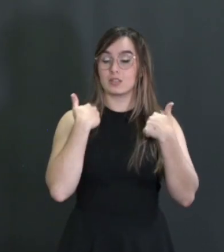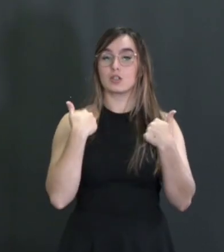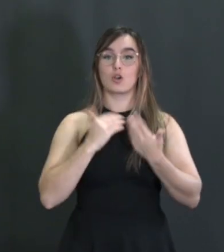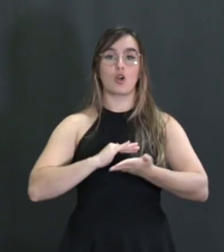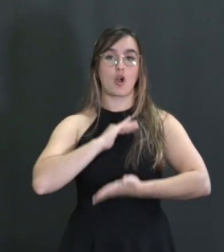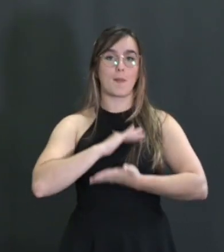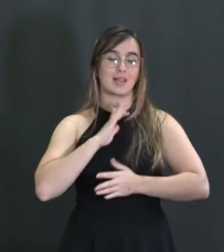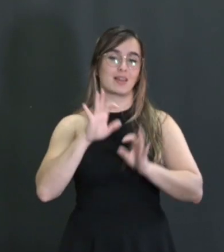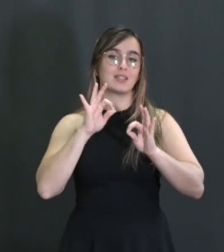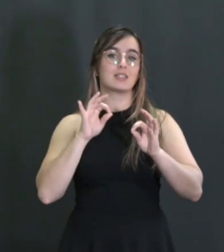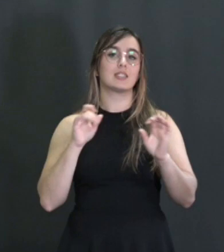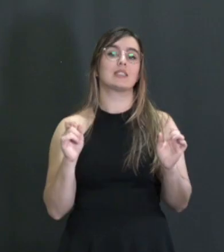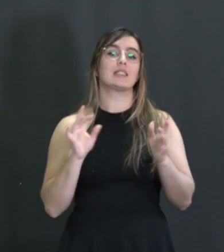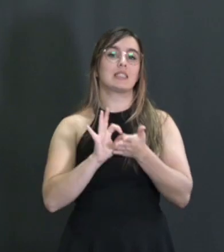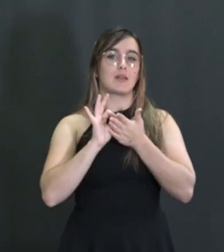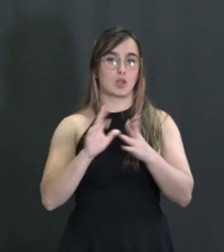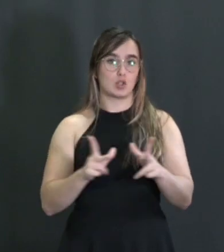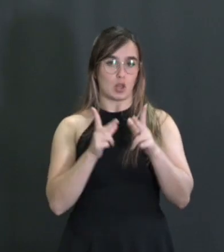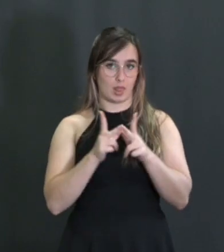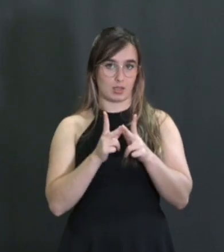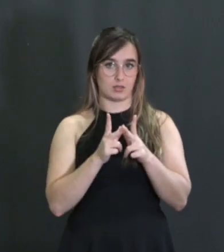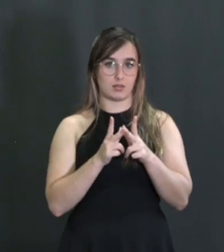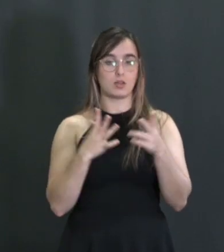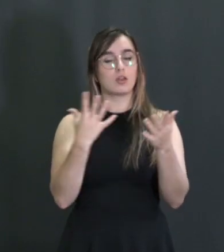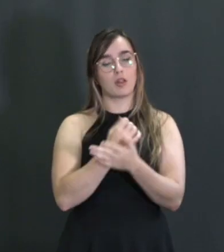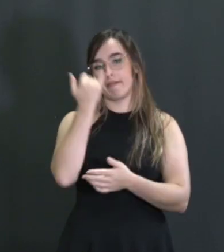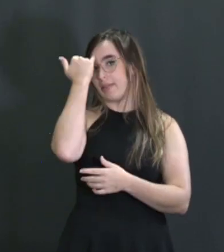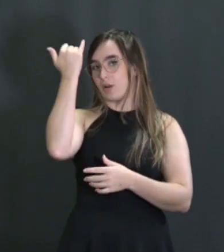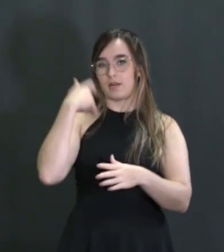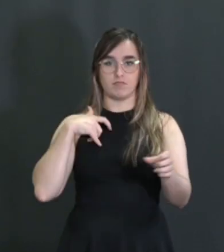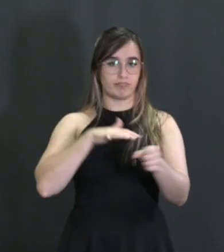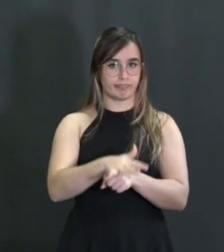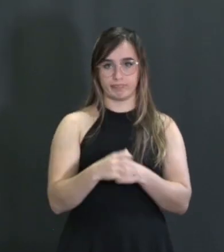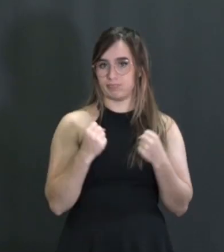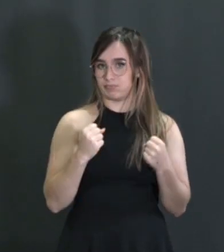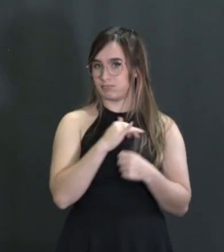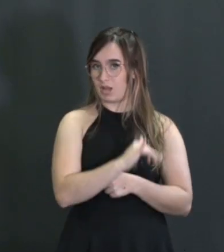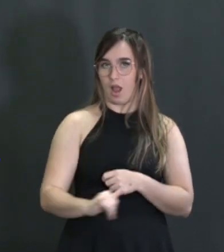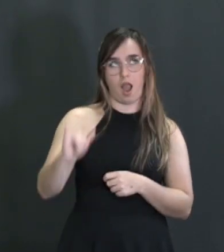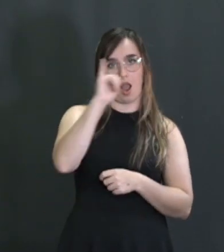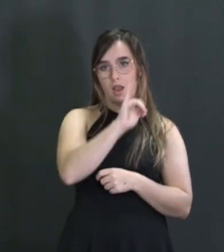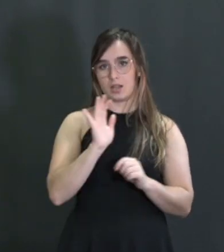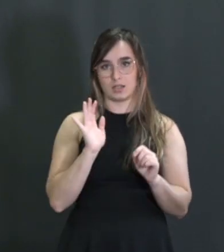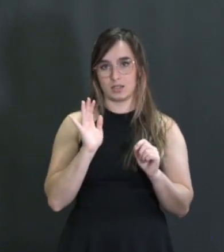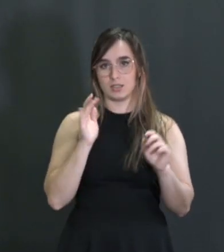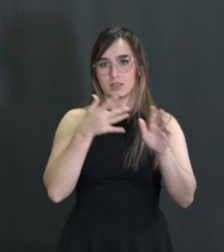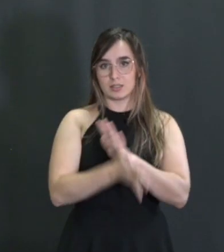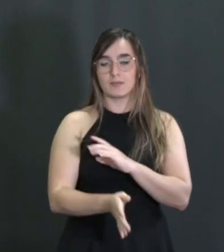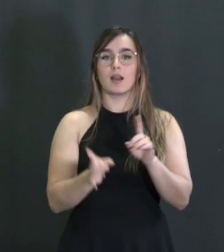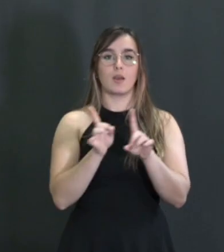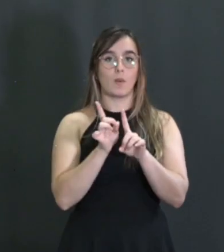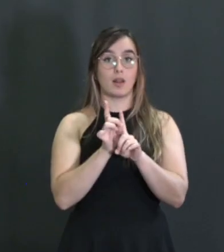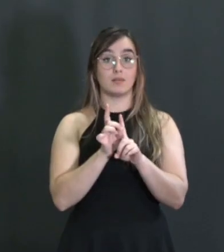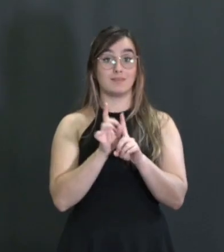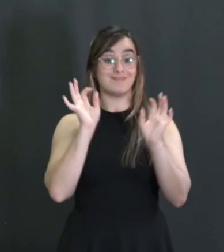materia de servicios sociales. Y en todo esto hay ideología. Hay ideología de cómo ve el